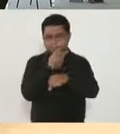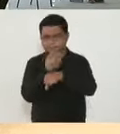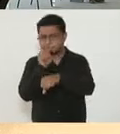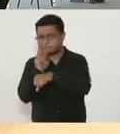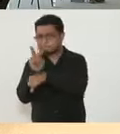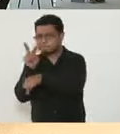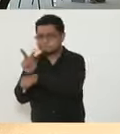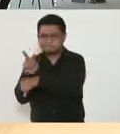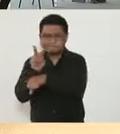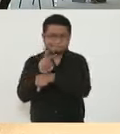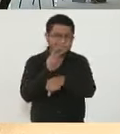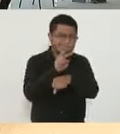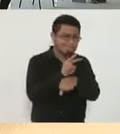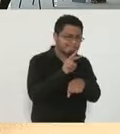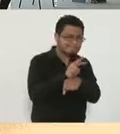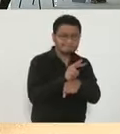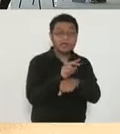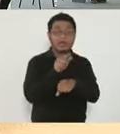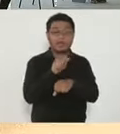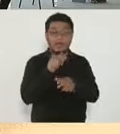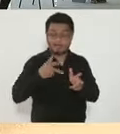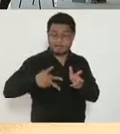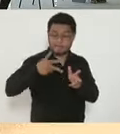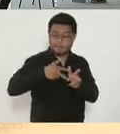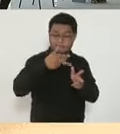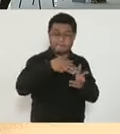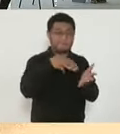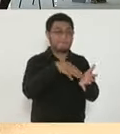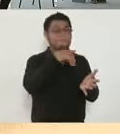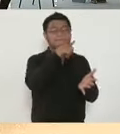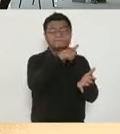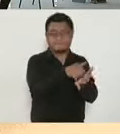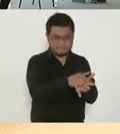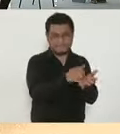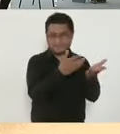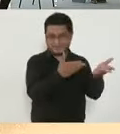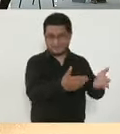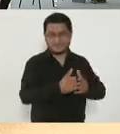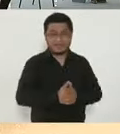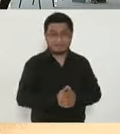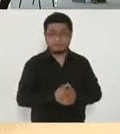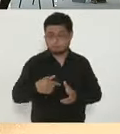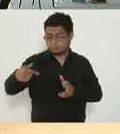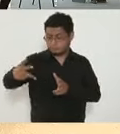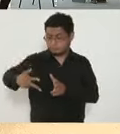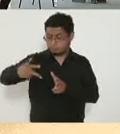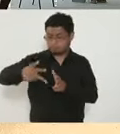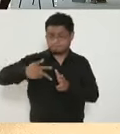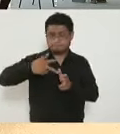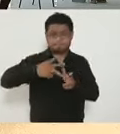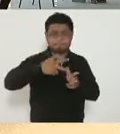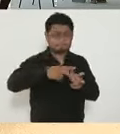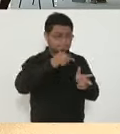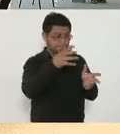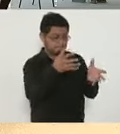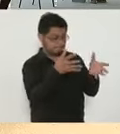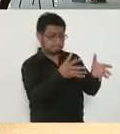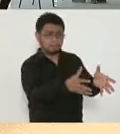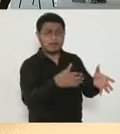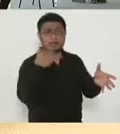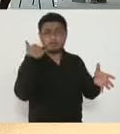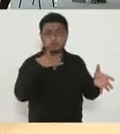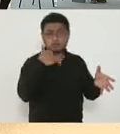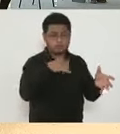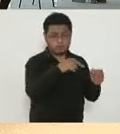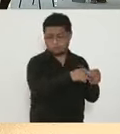las obras del Tren Maya en este tramo de Yucatán y de